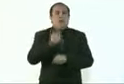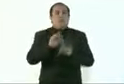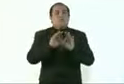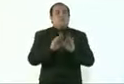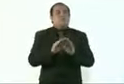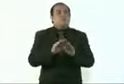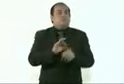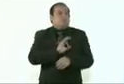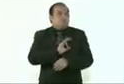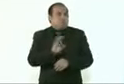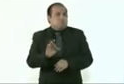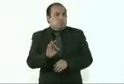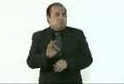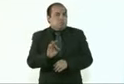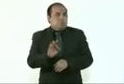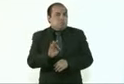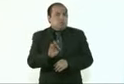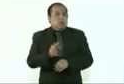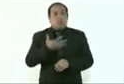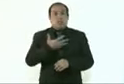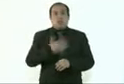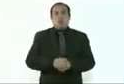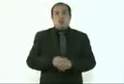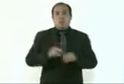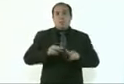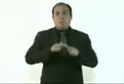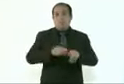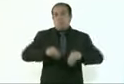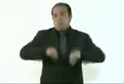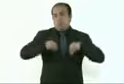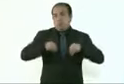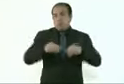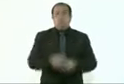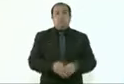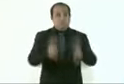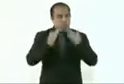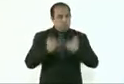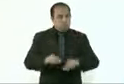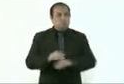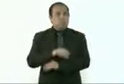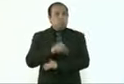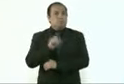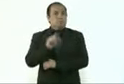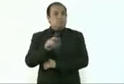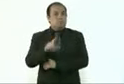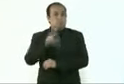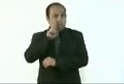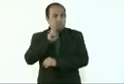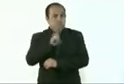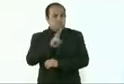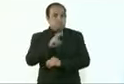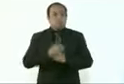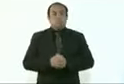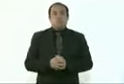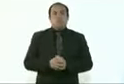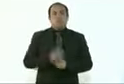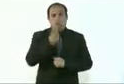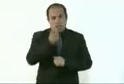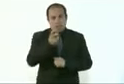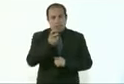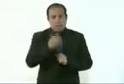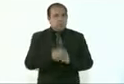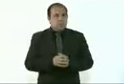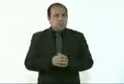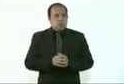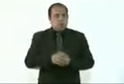de un desenlace positivo. Siguiente. Y también lo que estamos viendo, que esta tal vez es una de las tablas